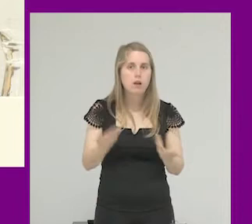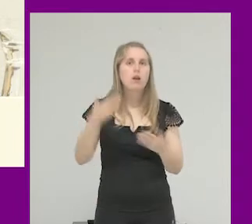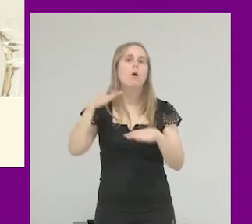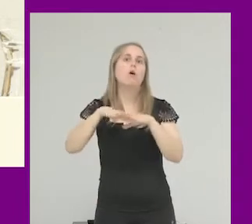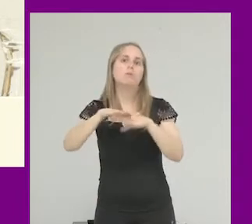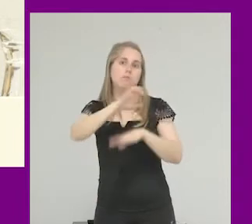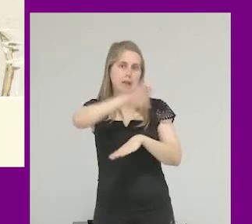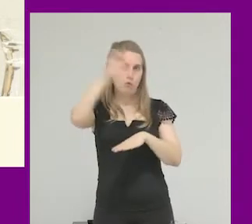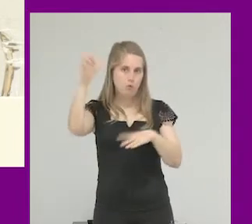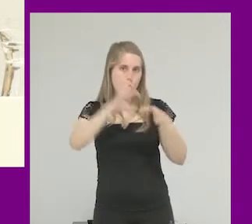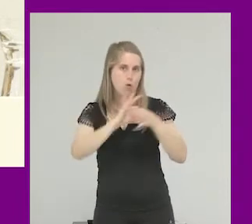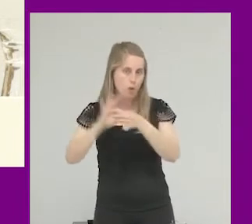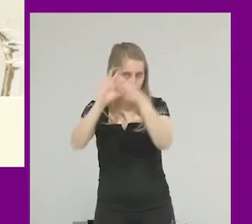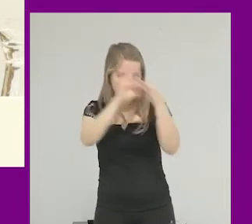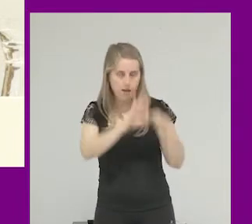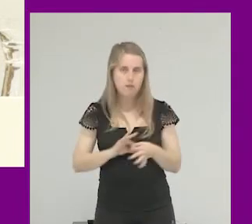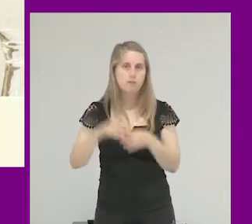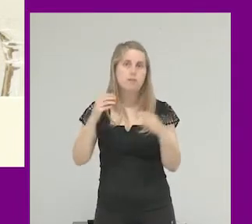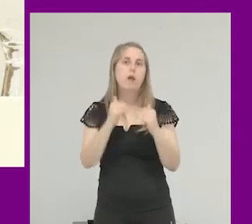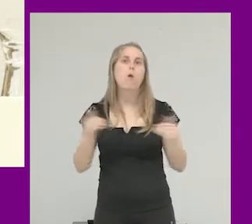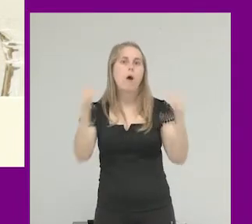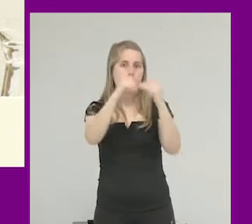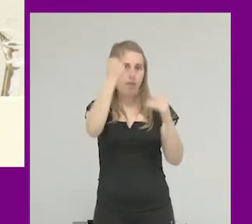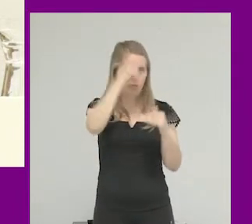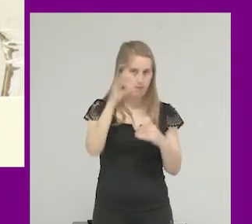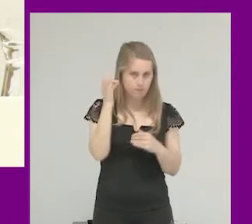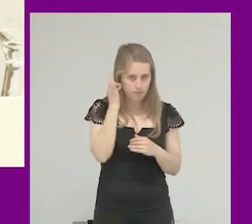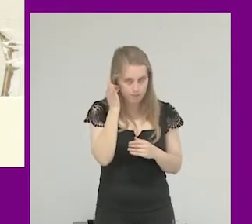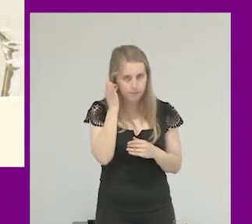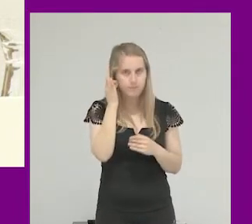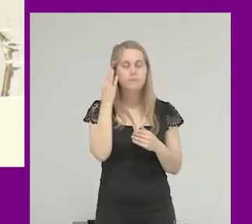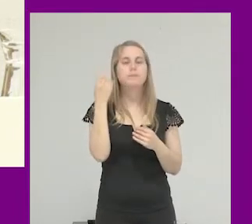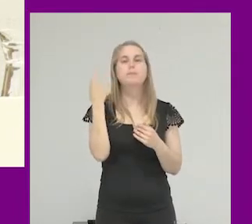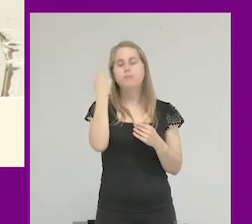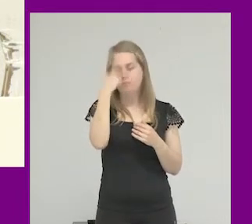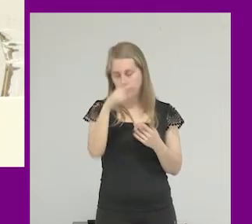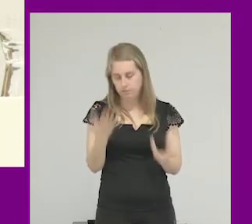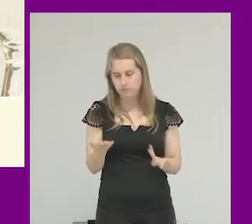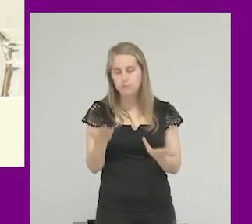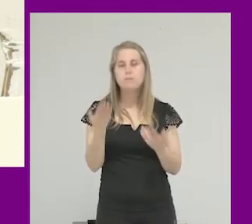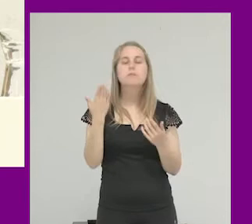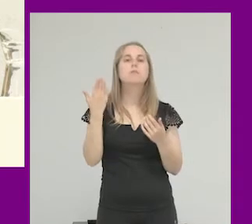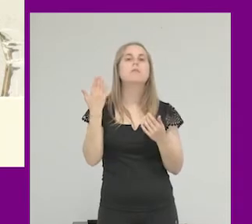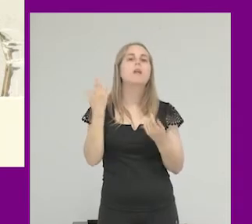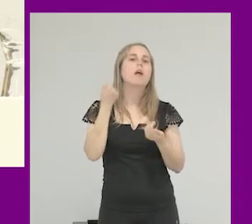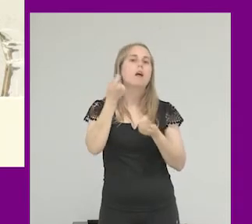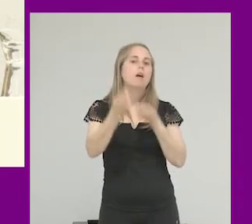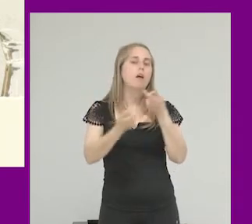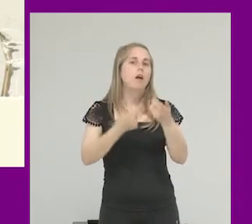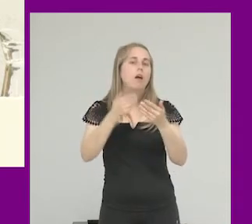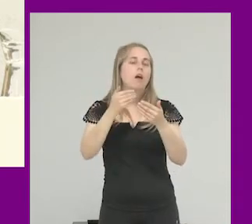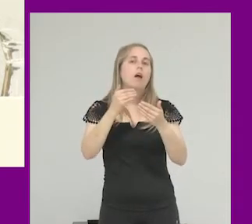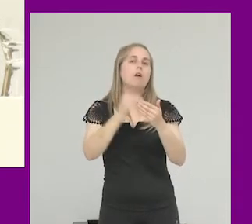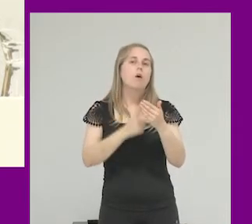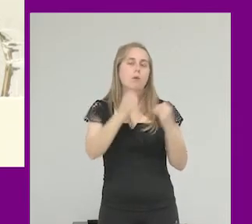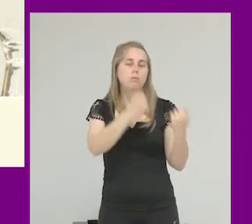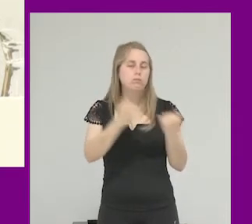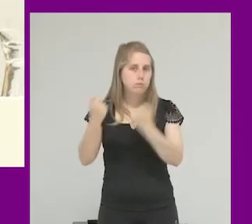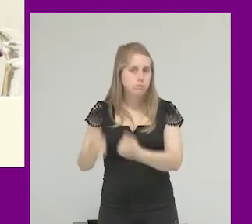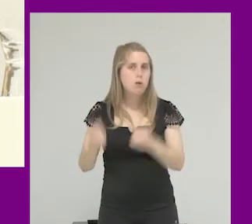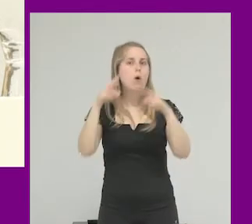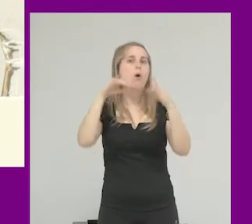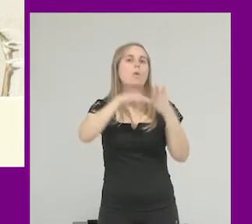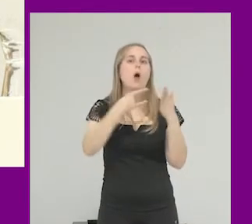Unión Europea, la igualdad de mujeres y hombres, y se han ido estableciendo programas de